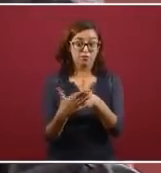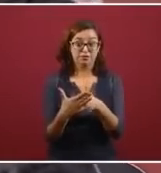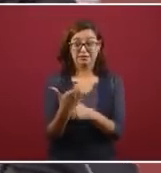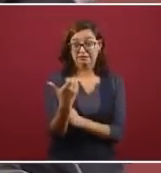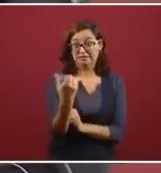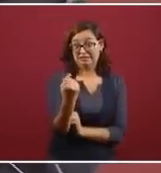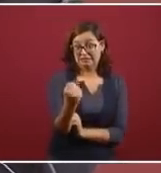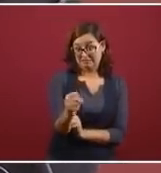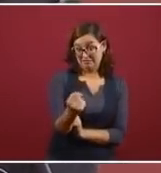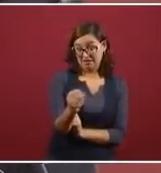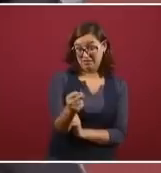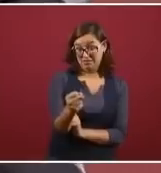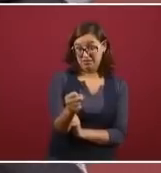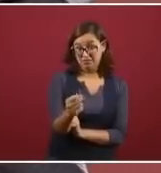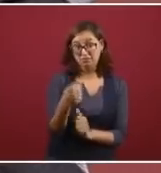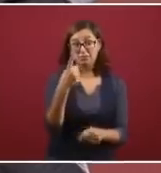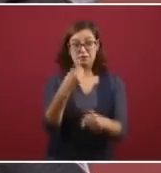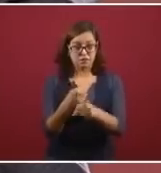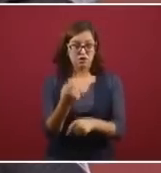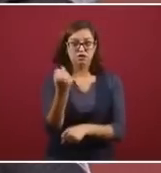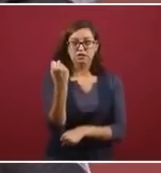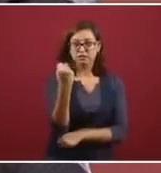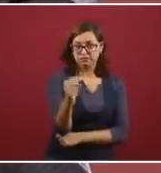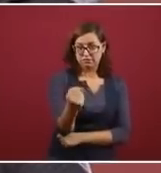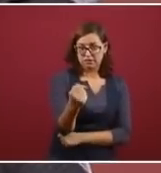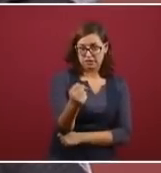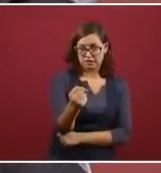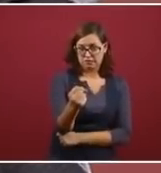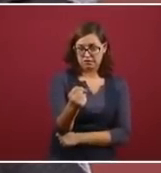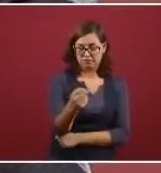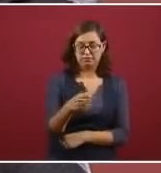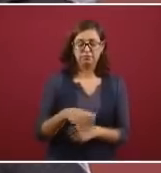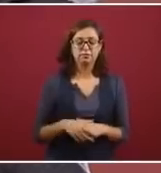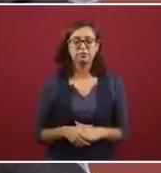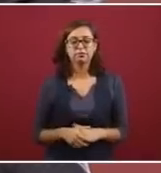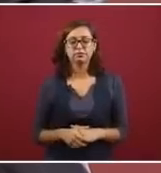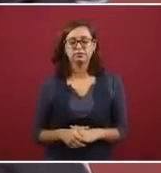día primero de septiembre.